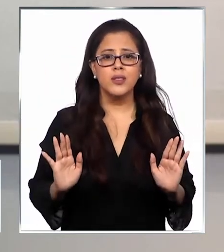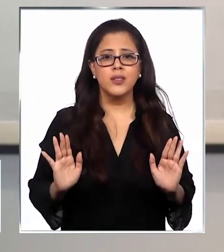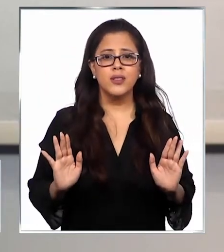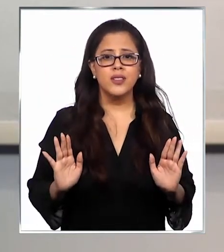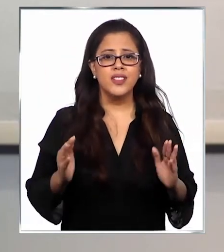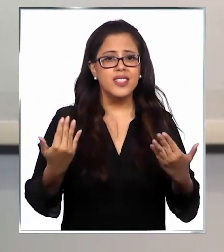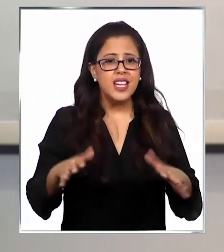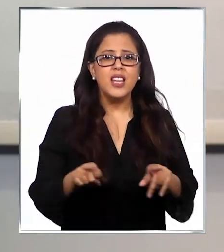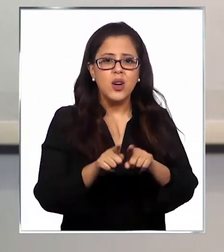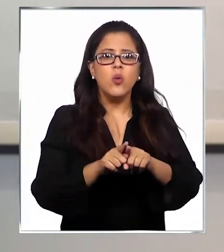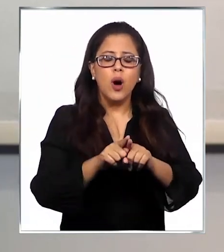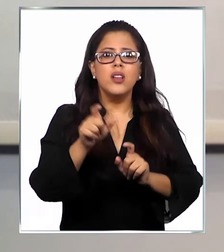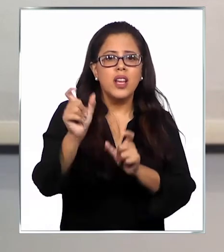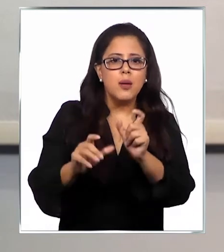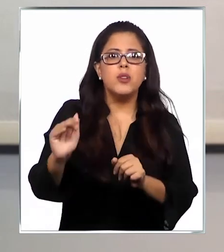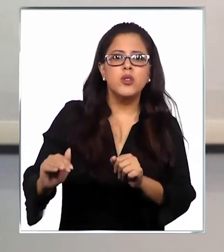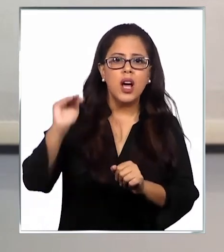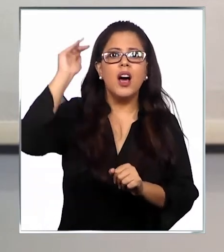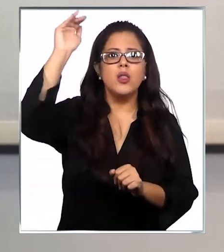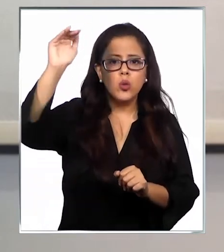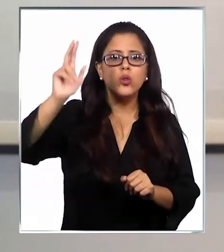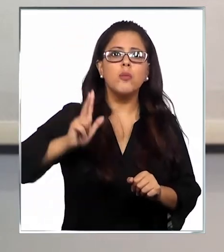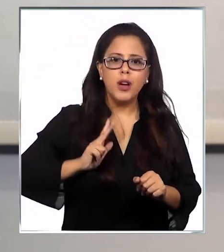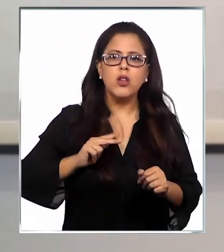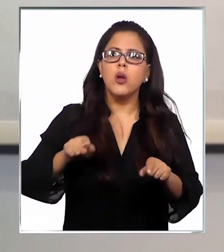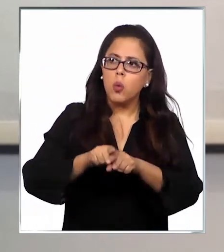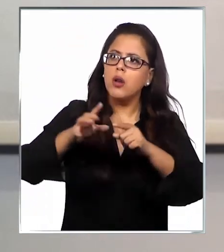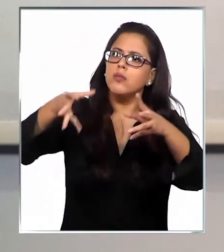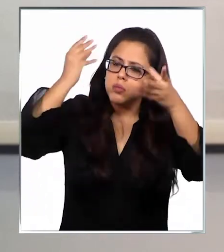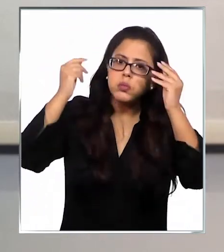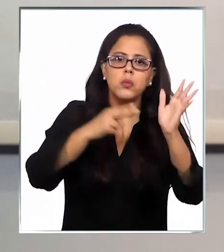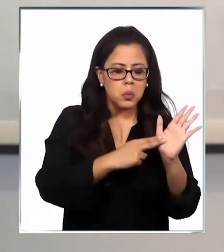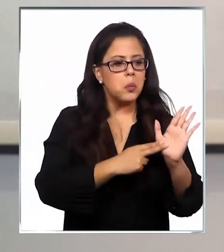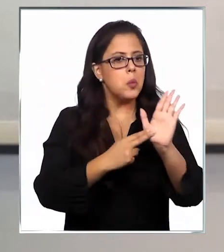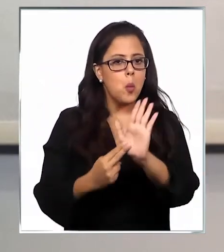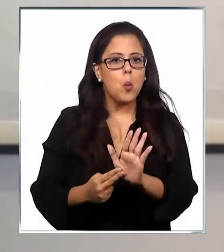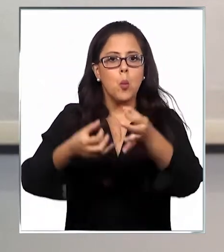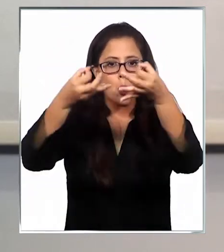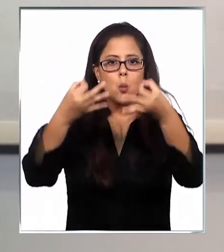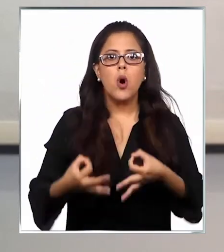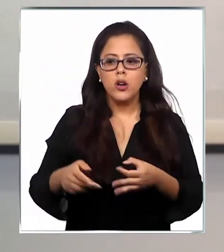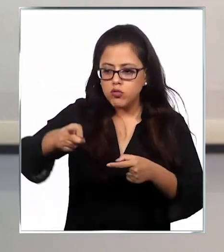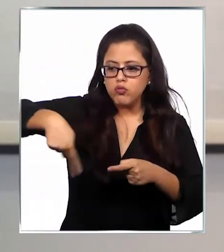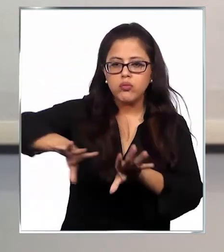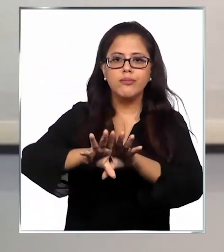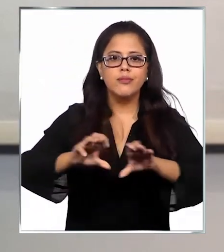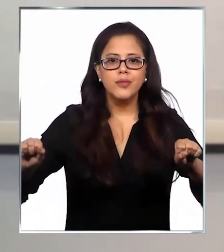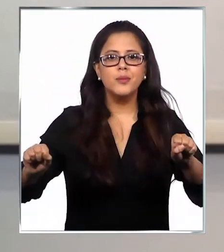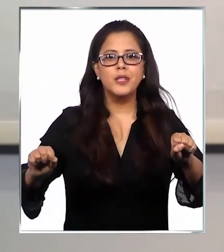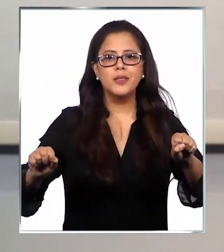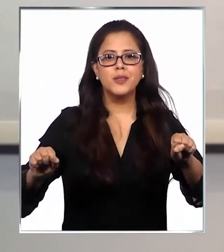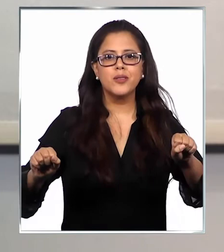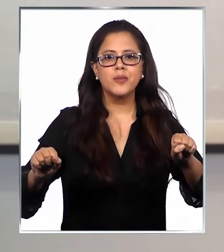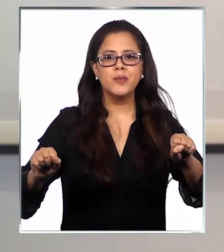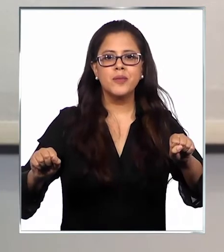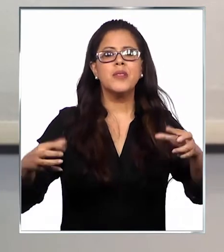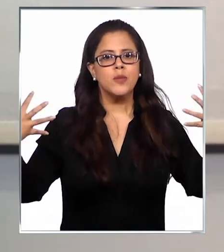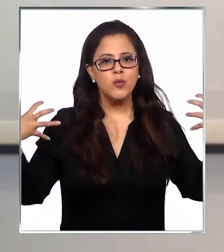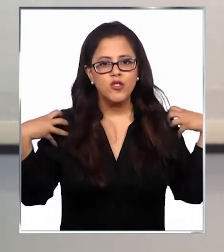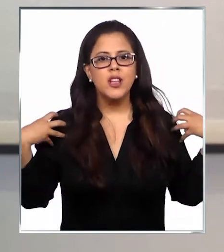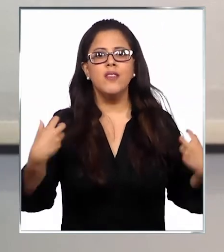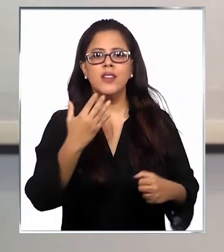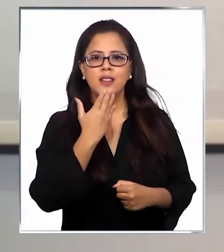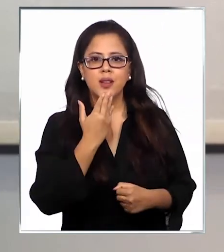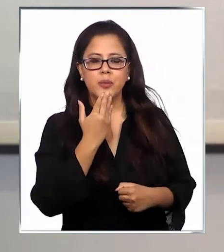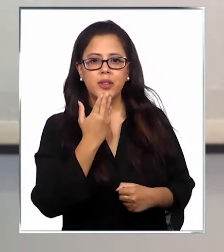la enseñanza que las personas mayores han hecho en este mismo sentido, ha sido ejemplificadora, han sido lejos las personas más comprometidas, lejos las personas más